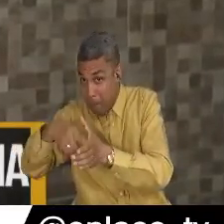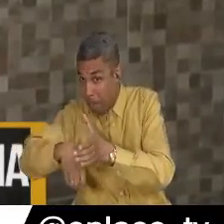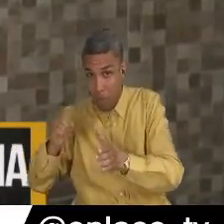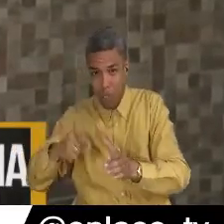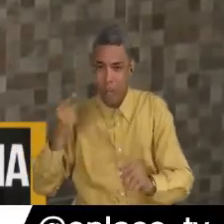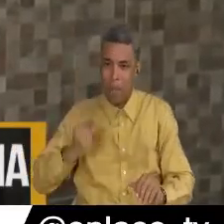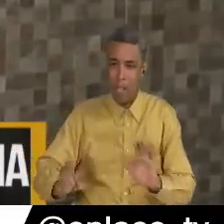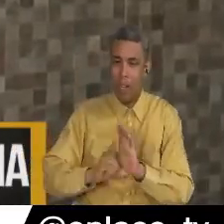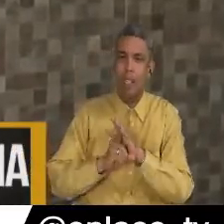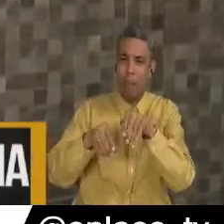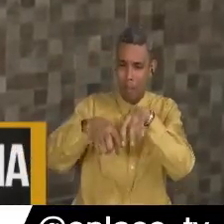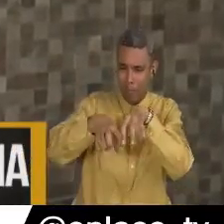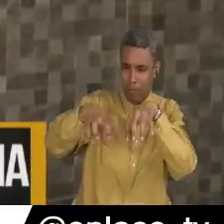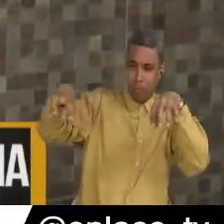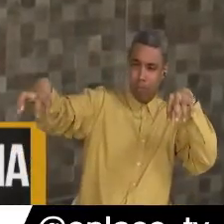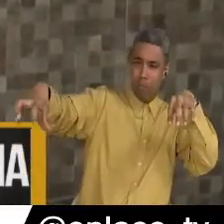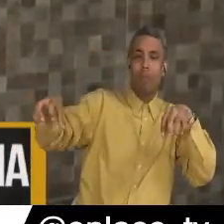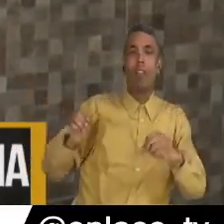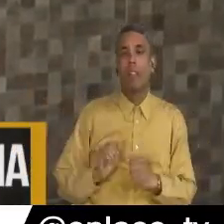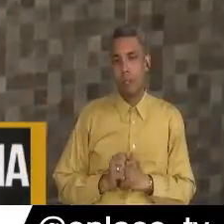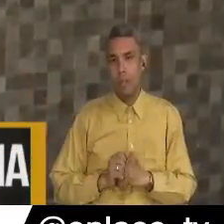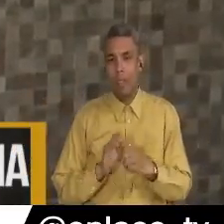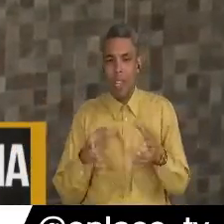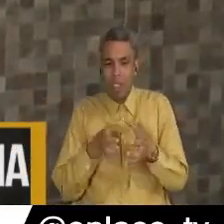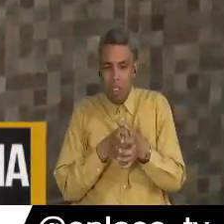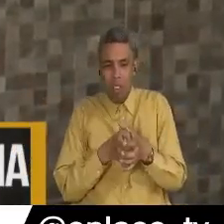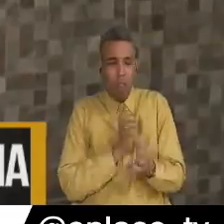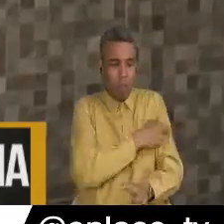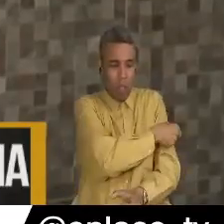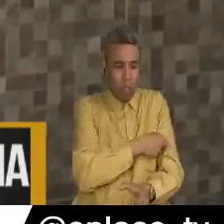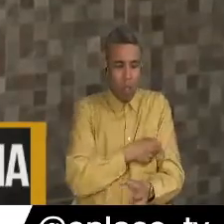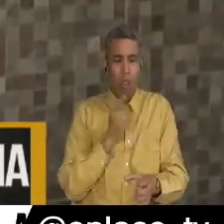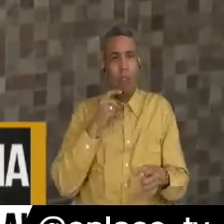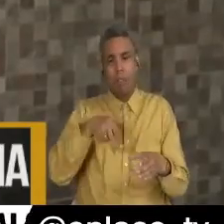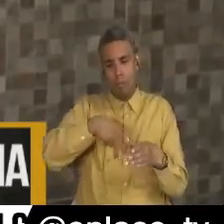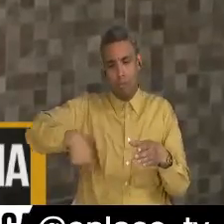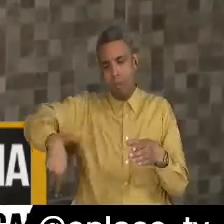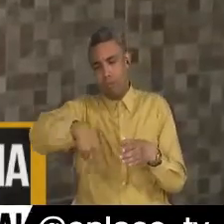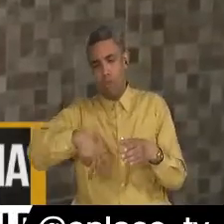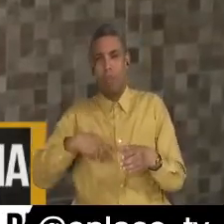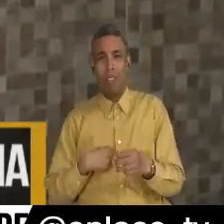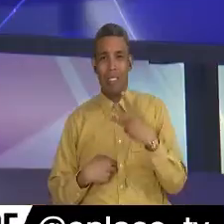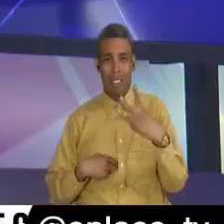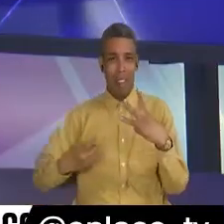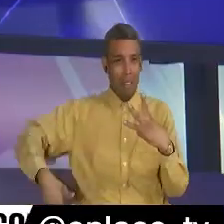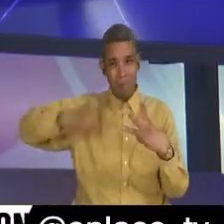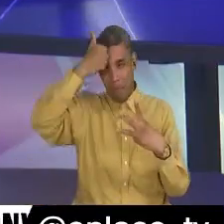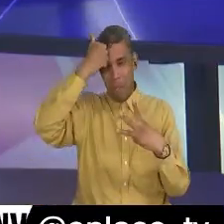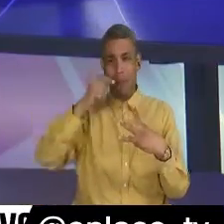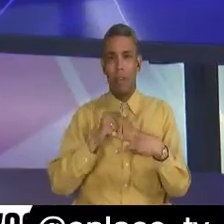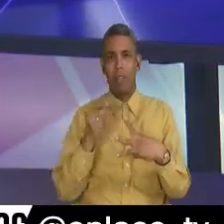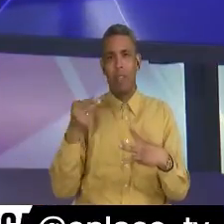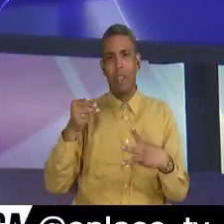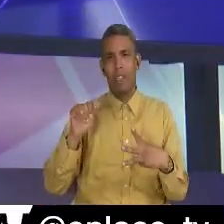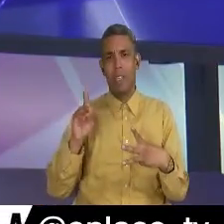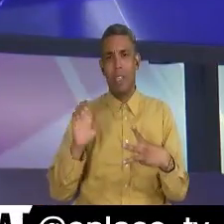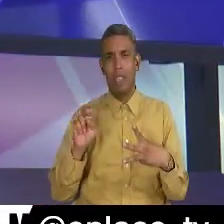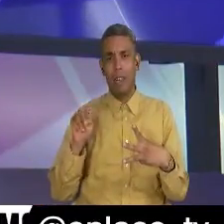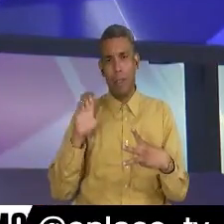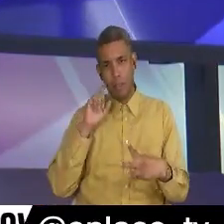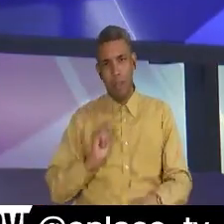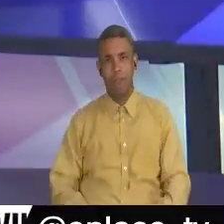alcalde integrada por Idamis Acero, Oscar Llorente y quien les habla, Leonardo Granados. Porque creemos en